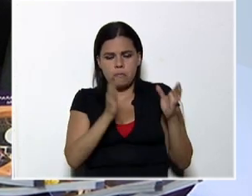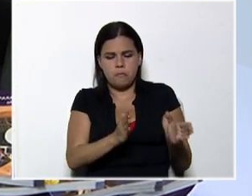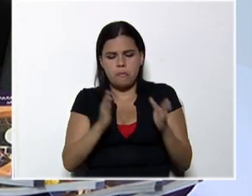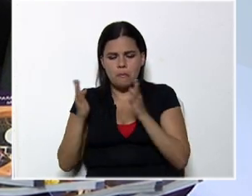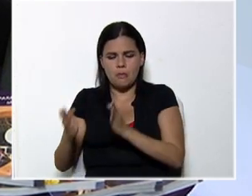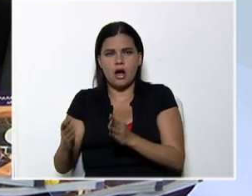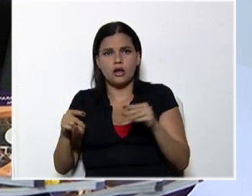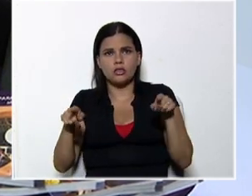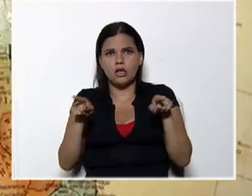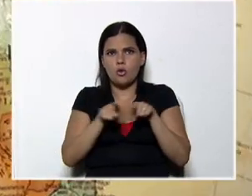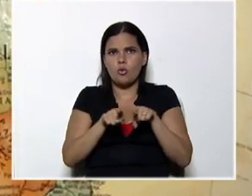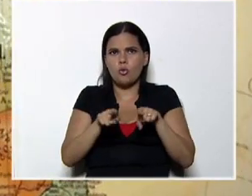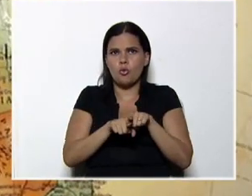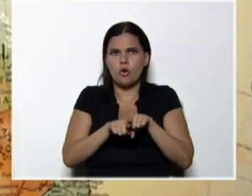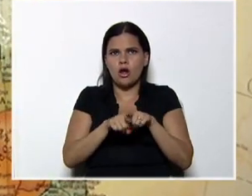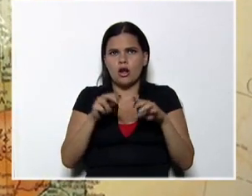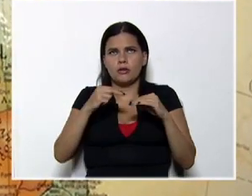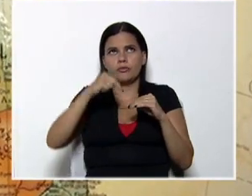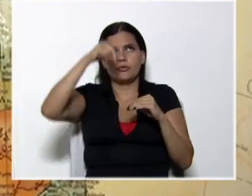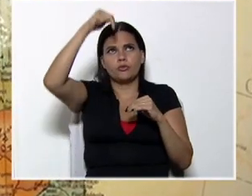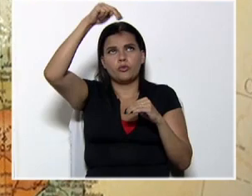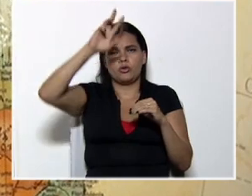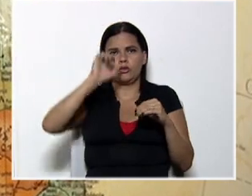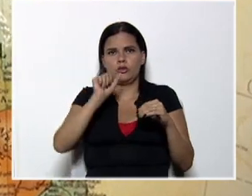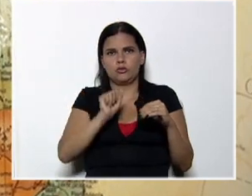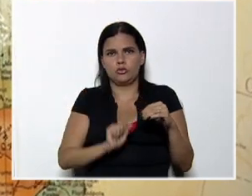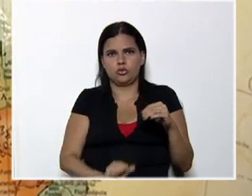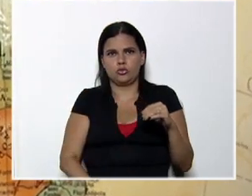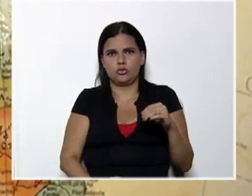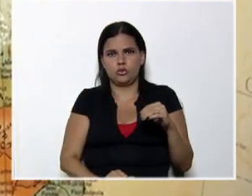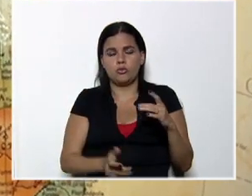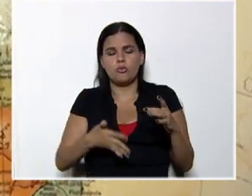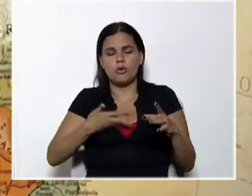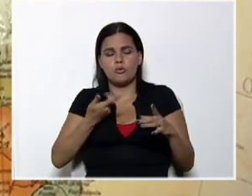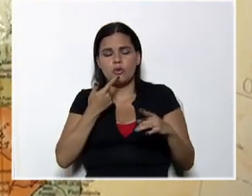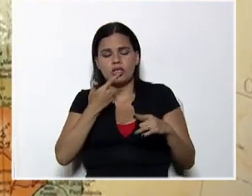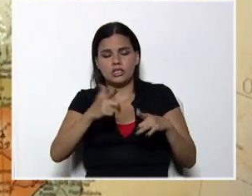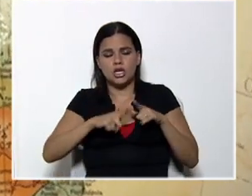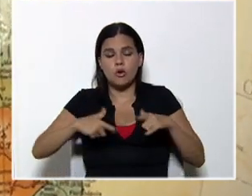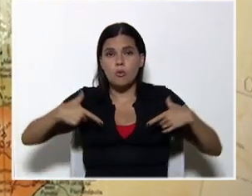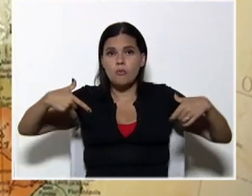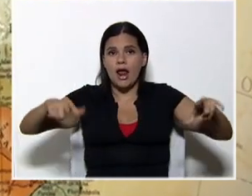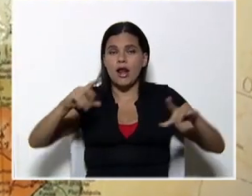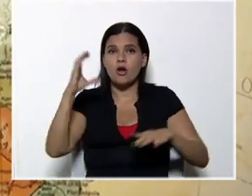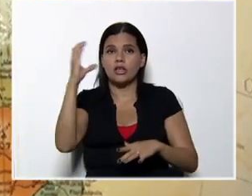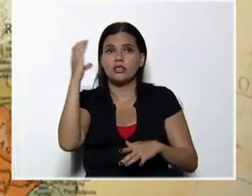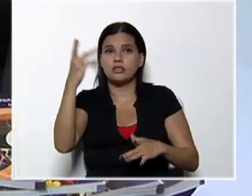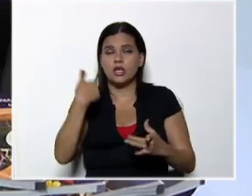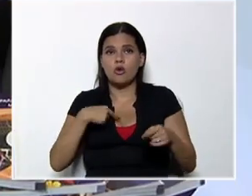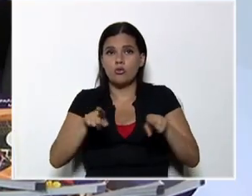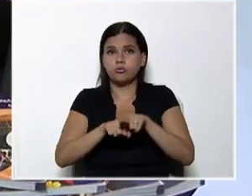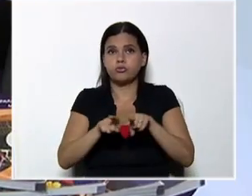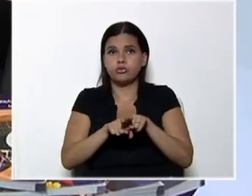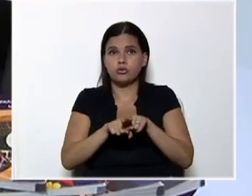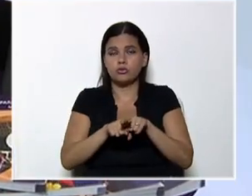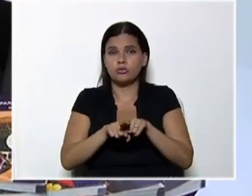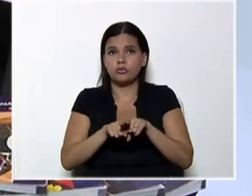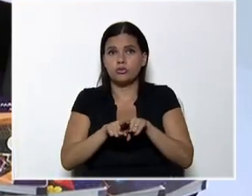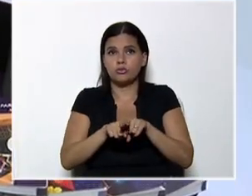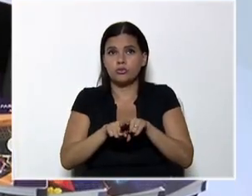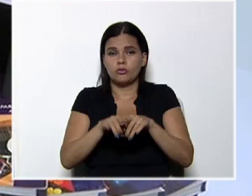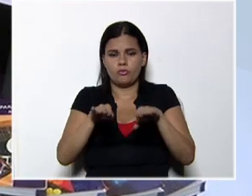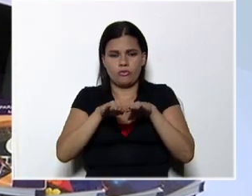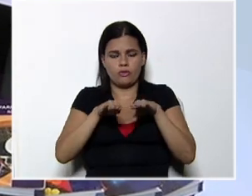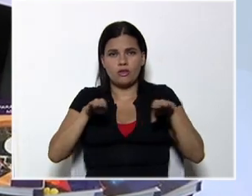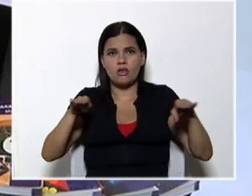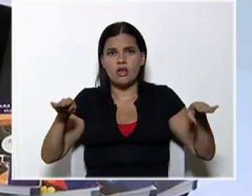Ecuador nos sirve en un plano cartesiano como el eje de las X. También en nuestro planeta tenemos